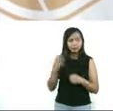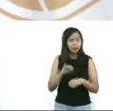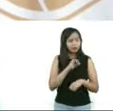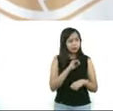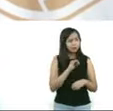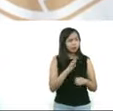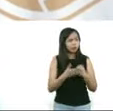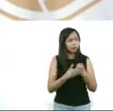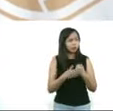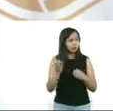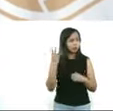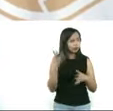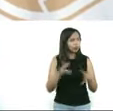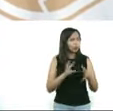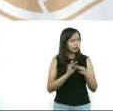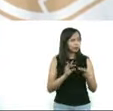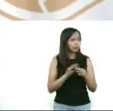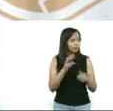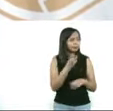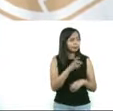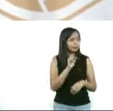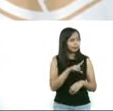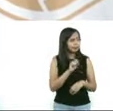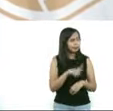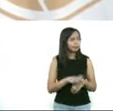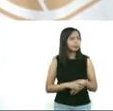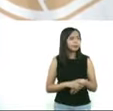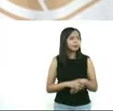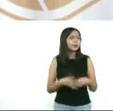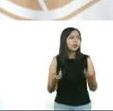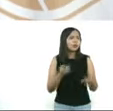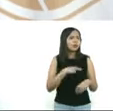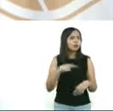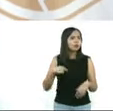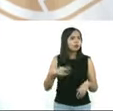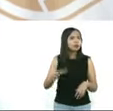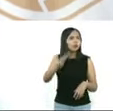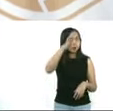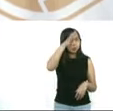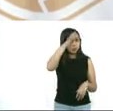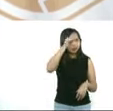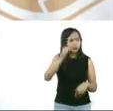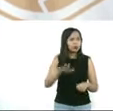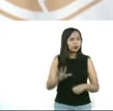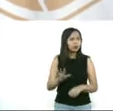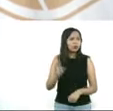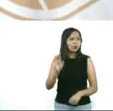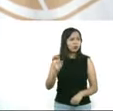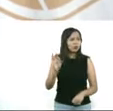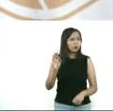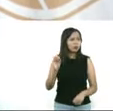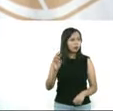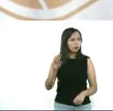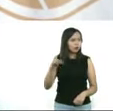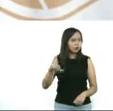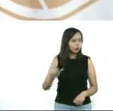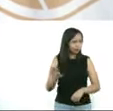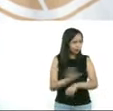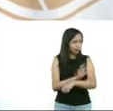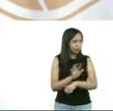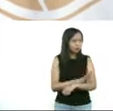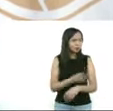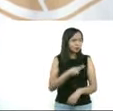mensaje. Es parte del mensaje porque nosotros estamos de acuerdo con la reforma eléctrica presentada por el presidente Andrés Manuel